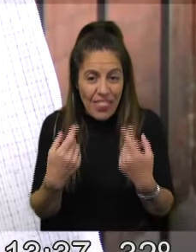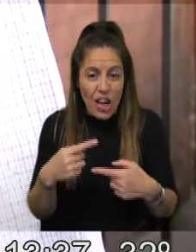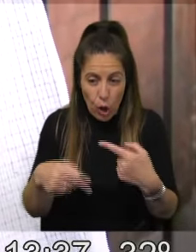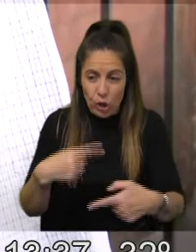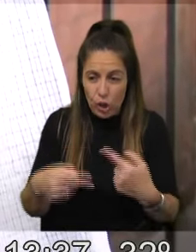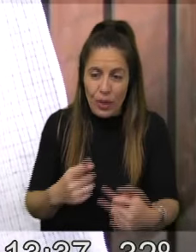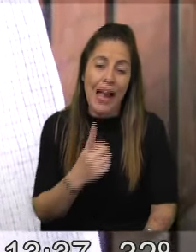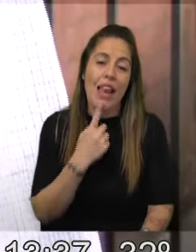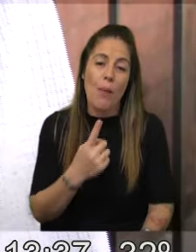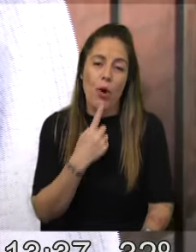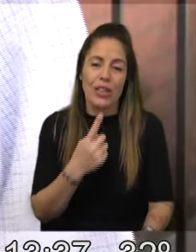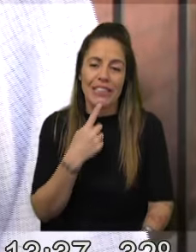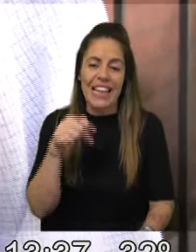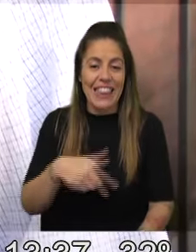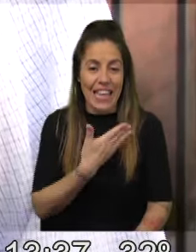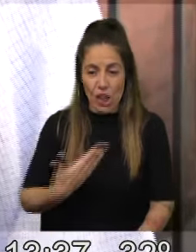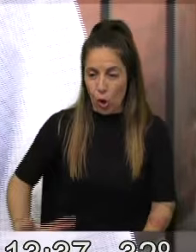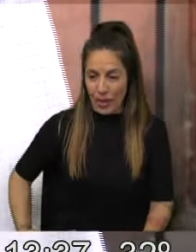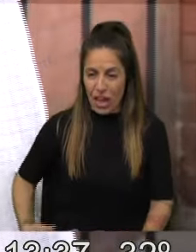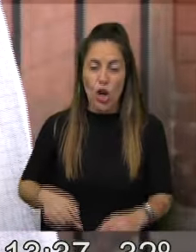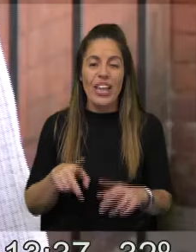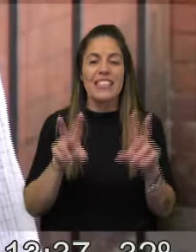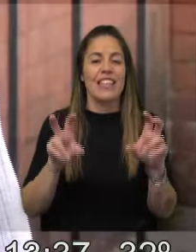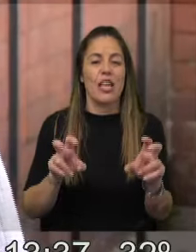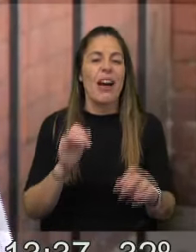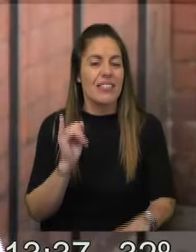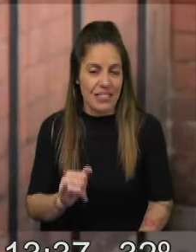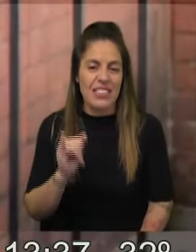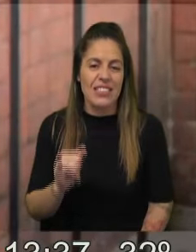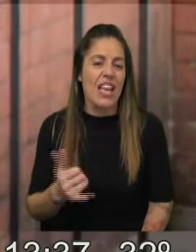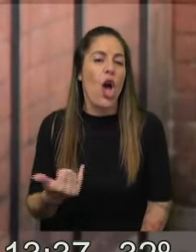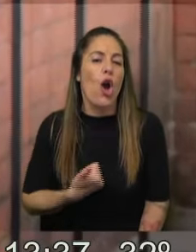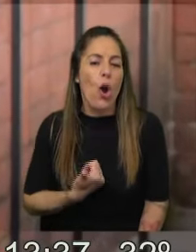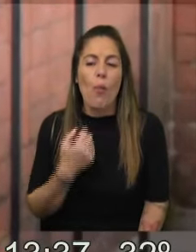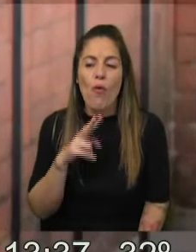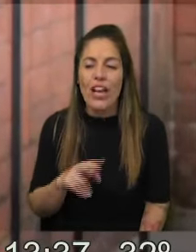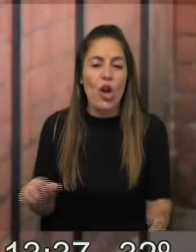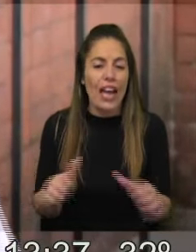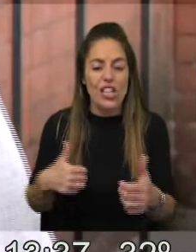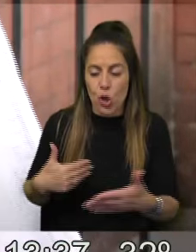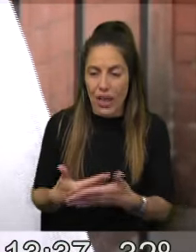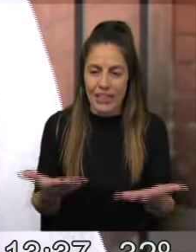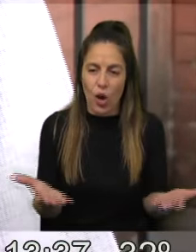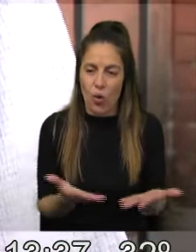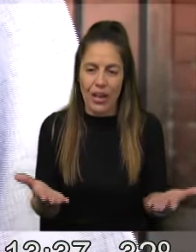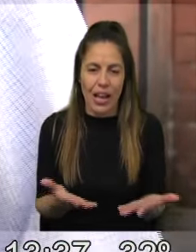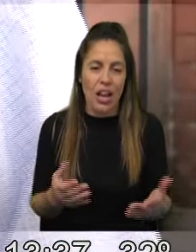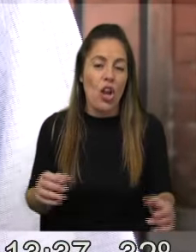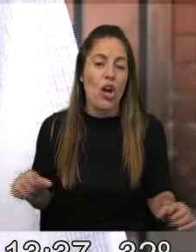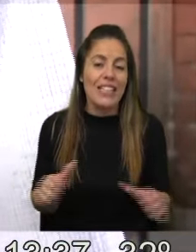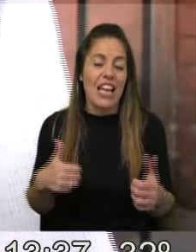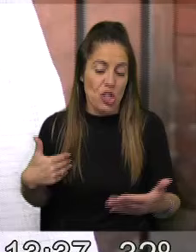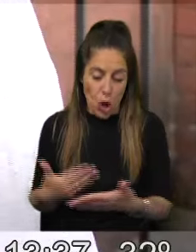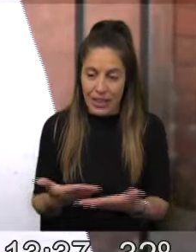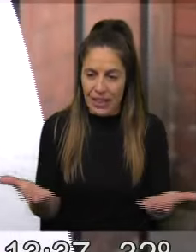continuidad a la política de este gobierno en esa materia. ¿Cómo califica lo que han hecho hasta ahora? Bueno, lo que se ha hecho hasta